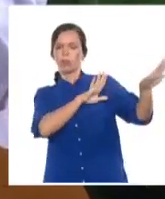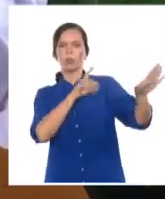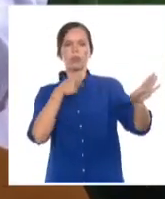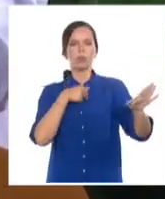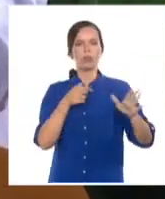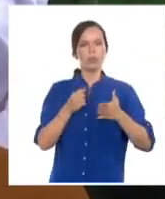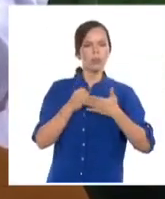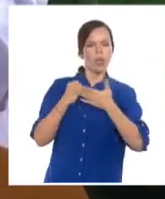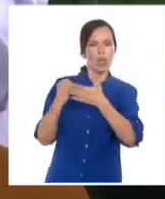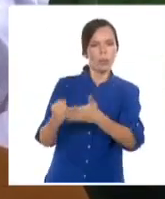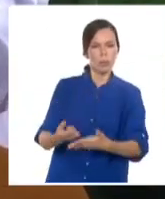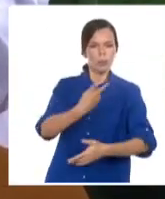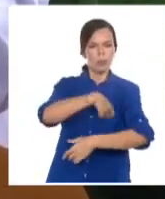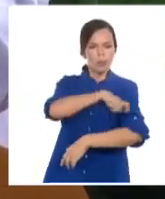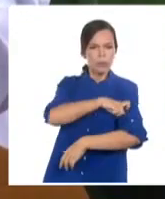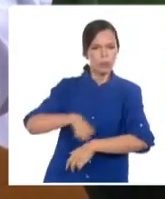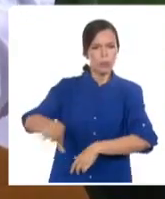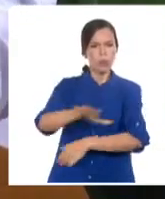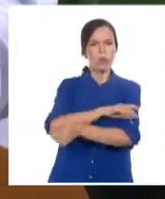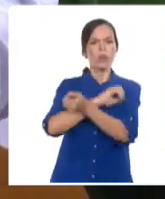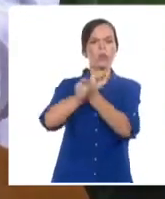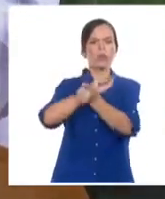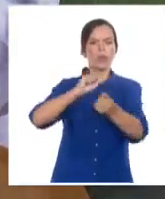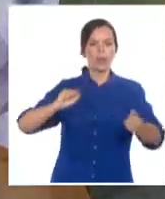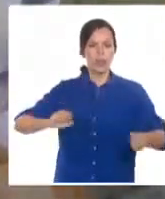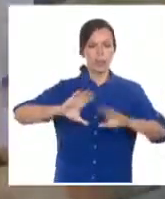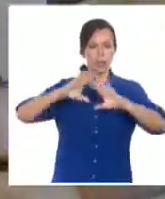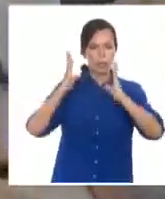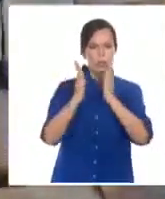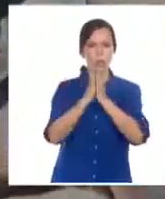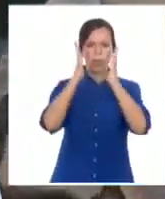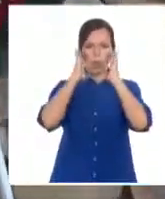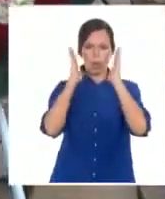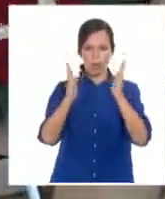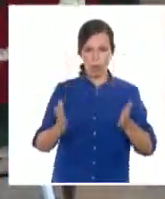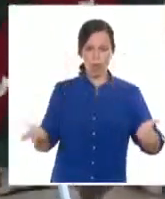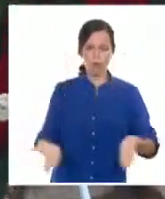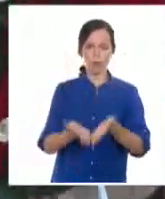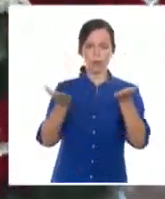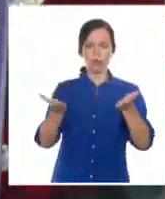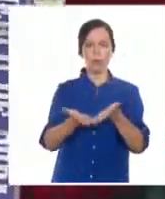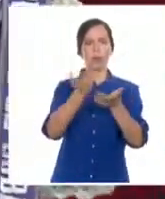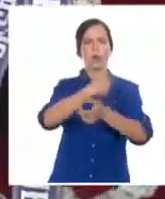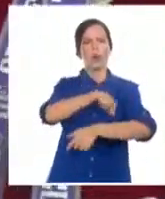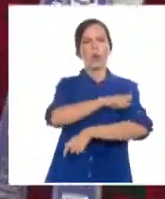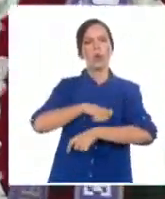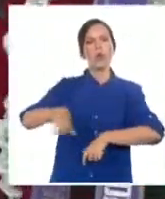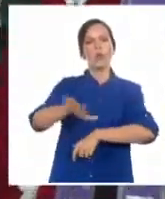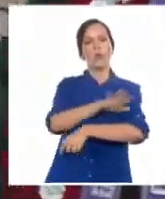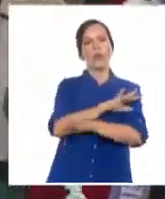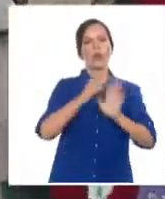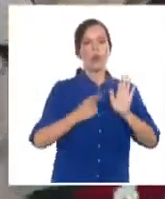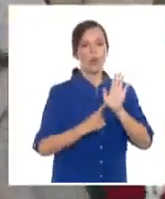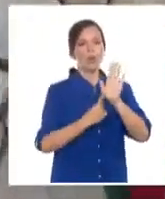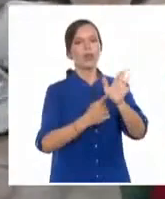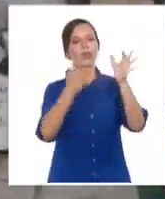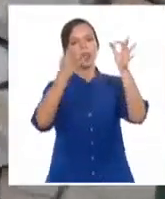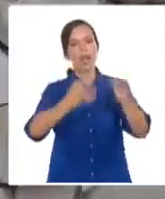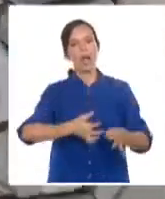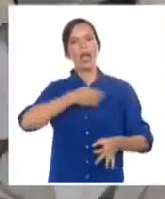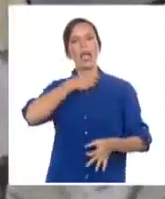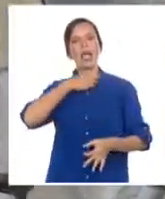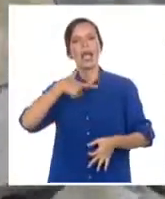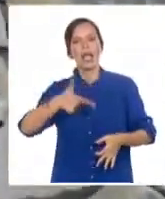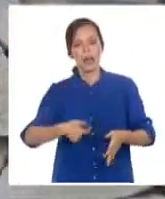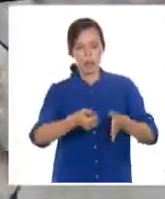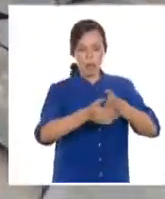colectivo del pueblo por el pueblo y para el pueblo Este es un ejemplo y un principio que se ha mantenido